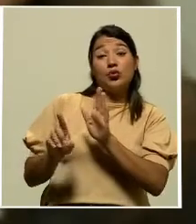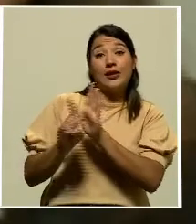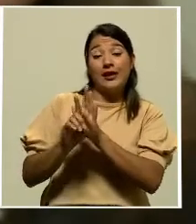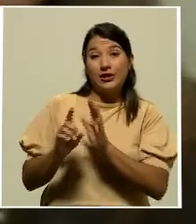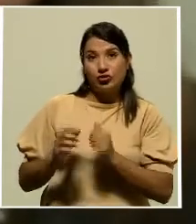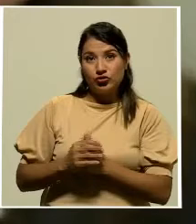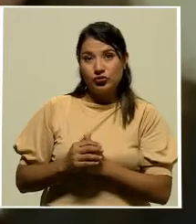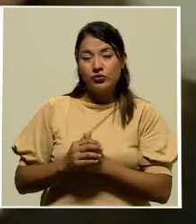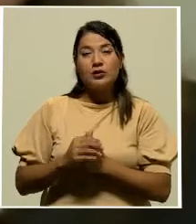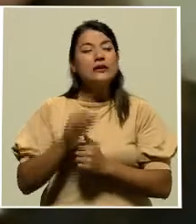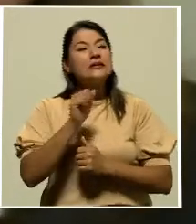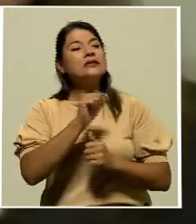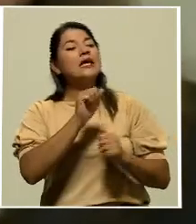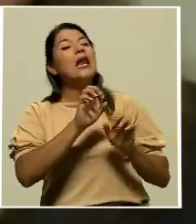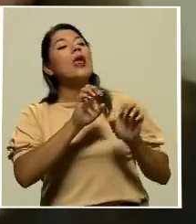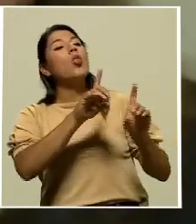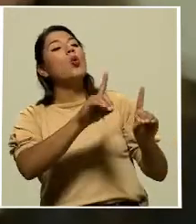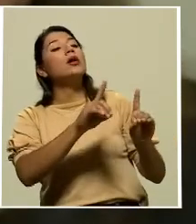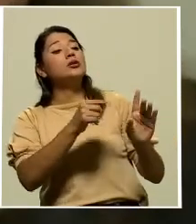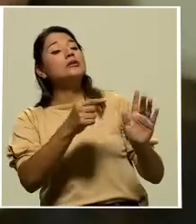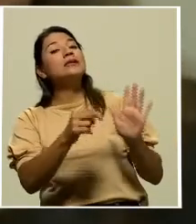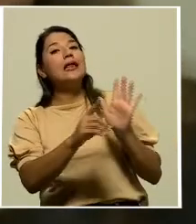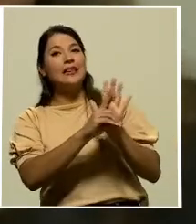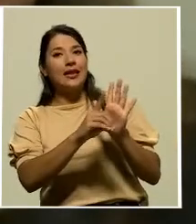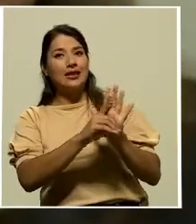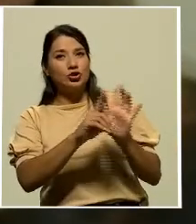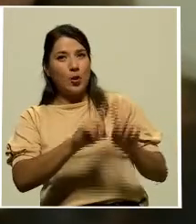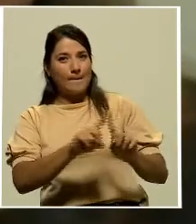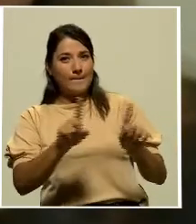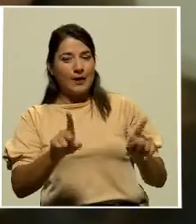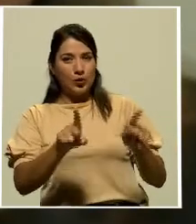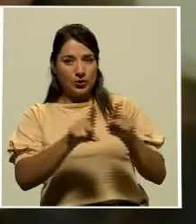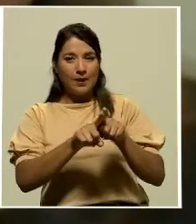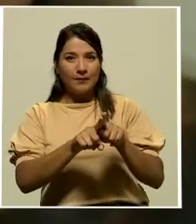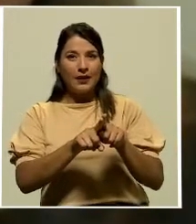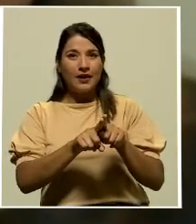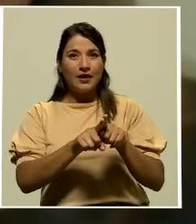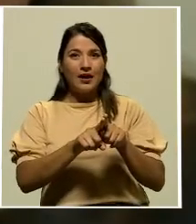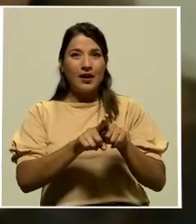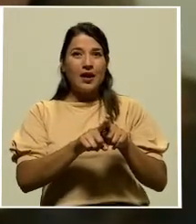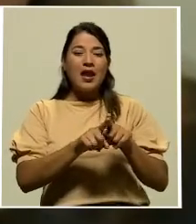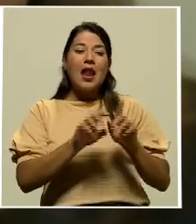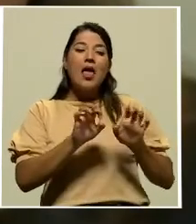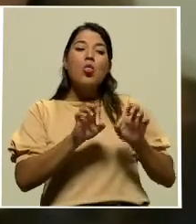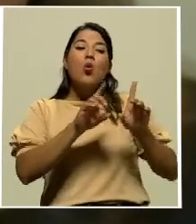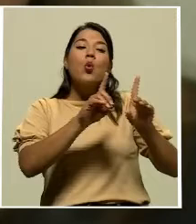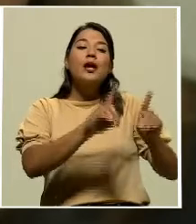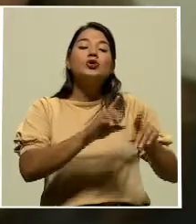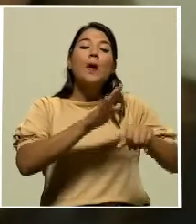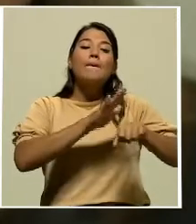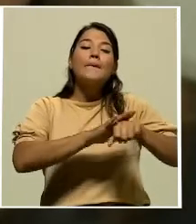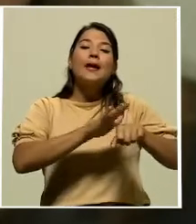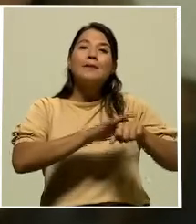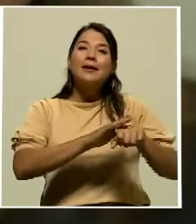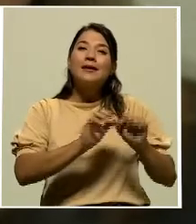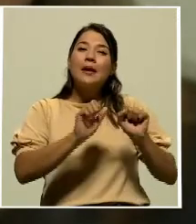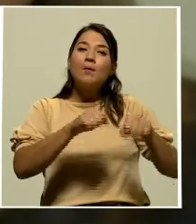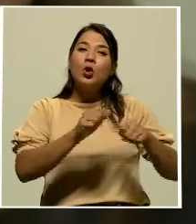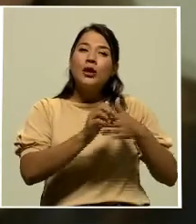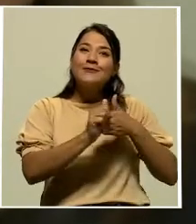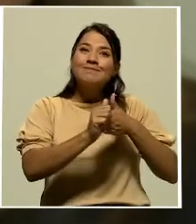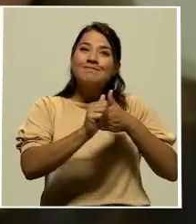es un derecho. La educación es un derecho, pero además es un elemento que orienta la